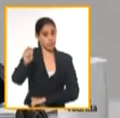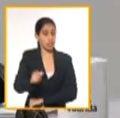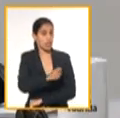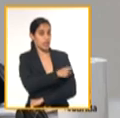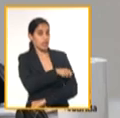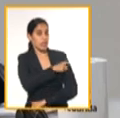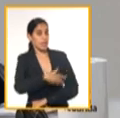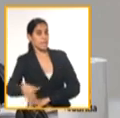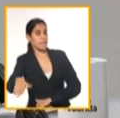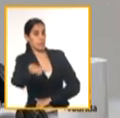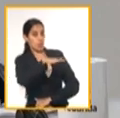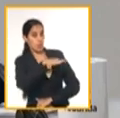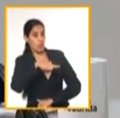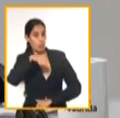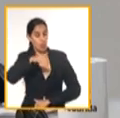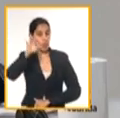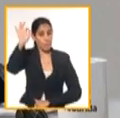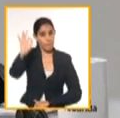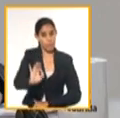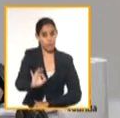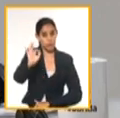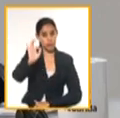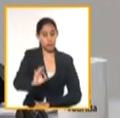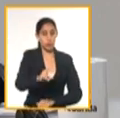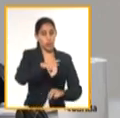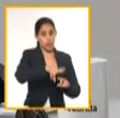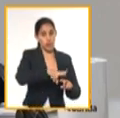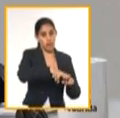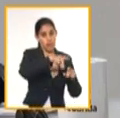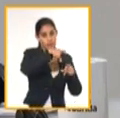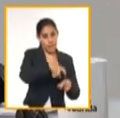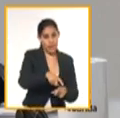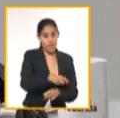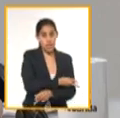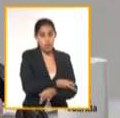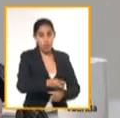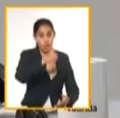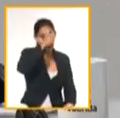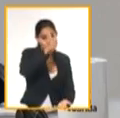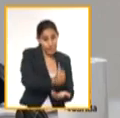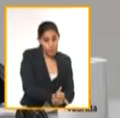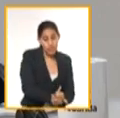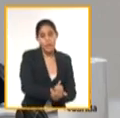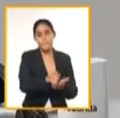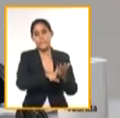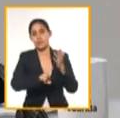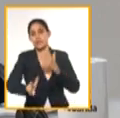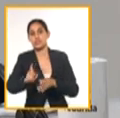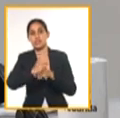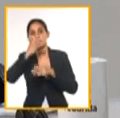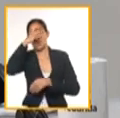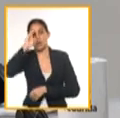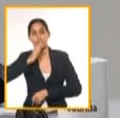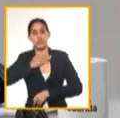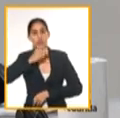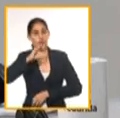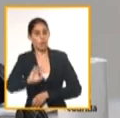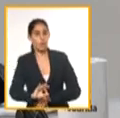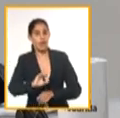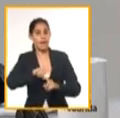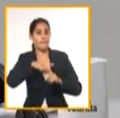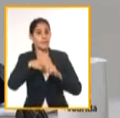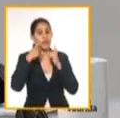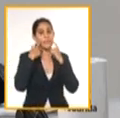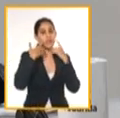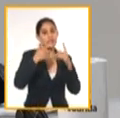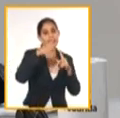acá en La Habana, lo que es el acueducto Alvear, el histórico acueducto Alvear. En Santiago de Cuba está el sistema de abasto Quintero, está en Trinidad el sistema de